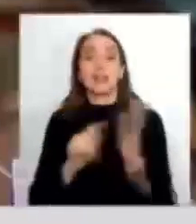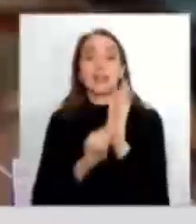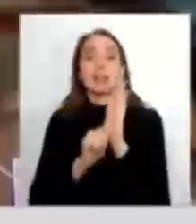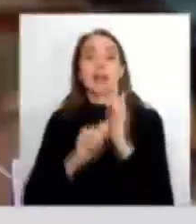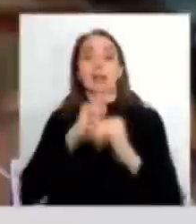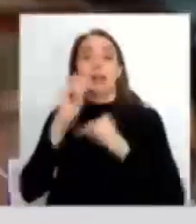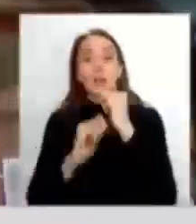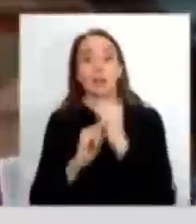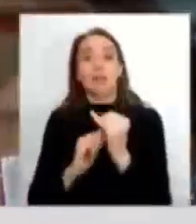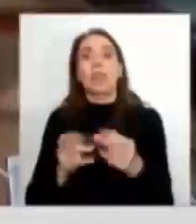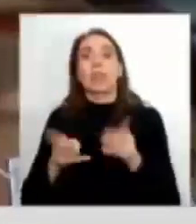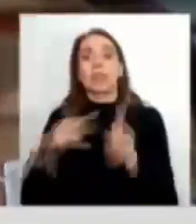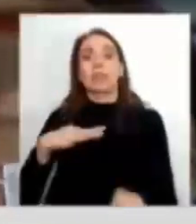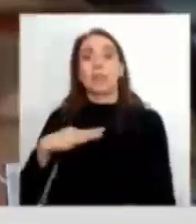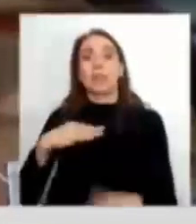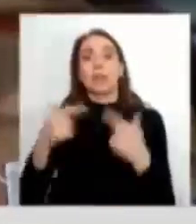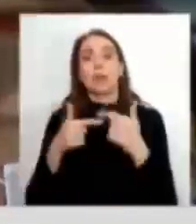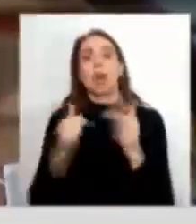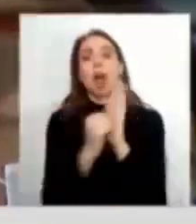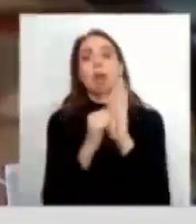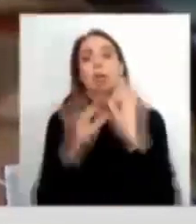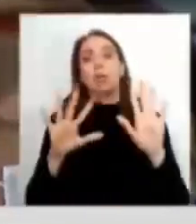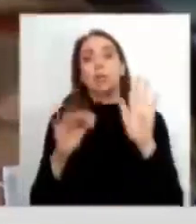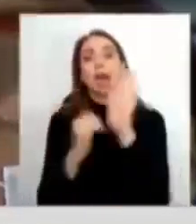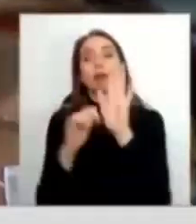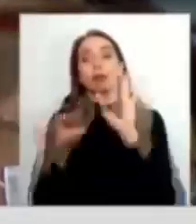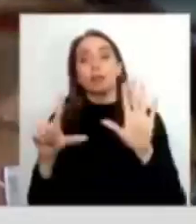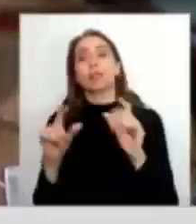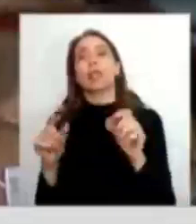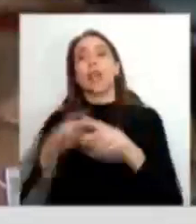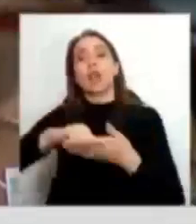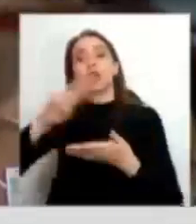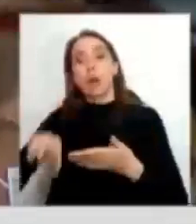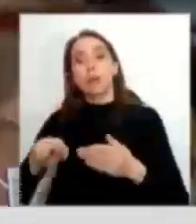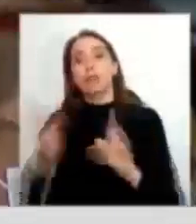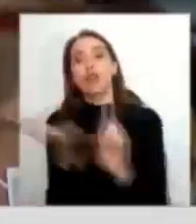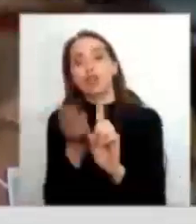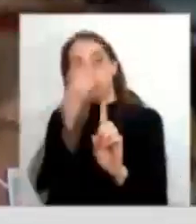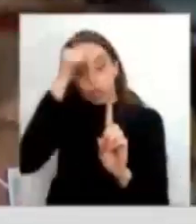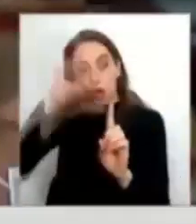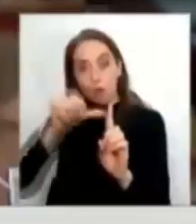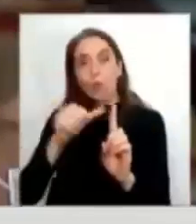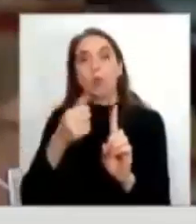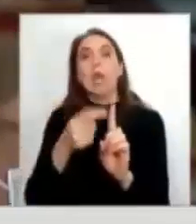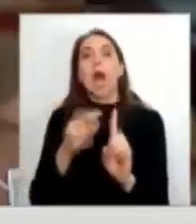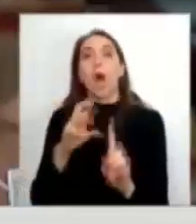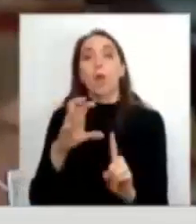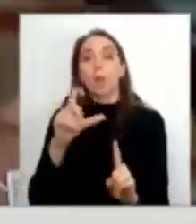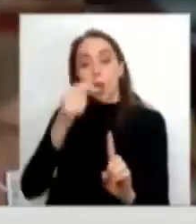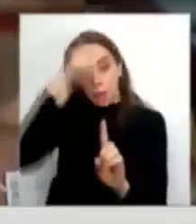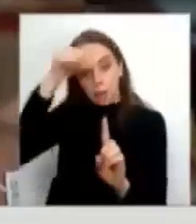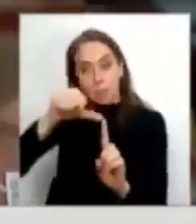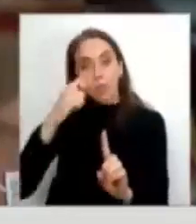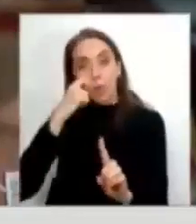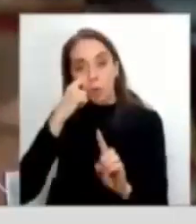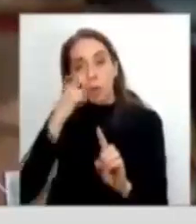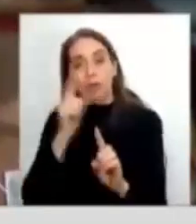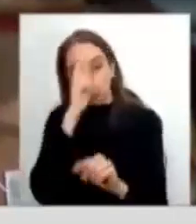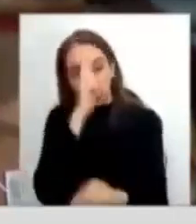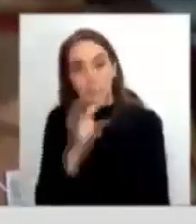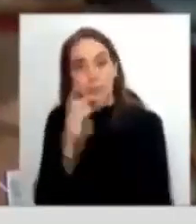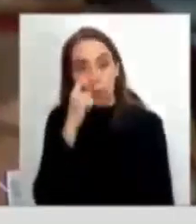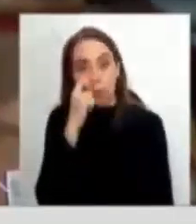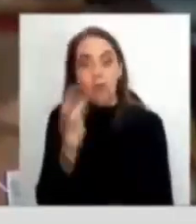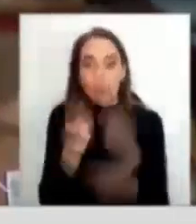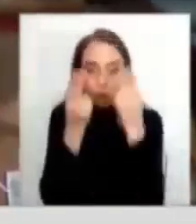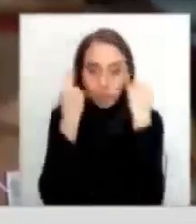17 la convención contra la tortura y otros tratos crueles o penas crueles inhumanos degradantes el artículo 11 la convención sobre